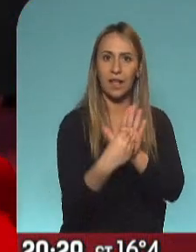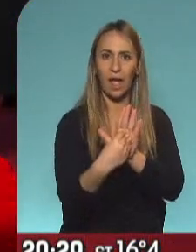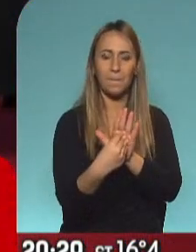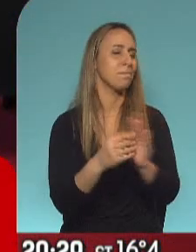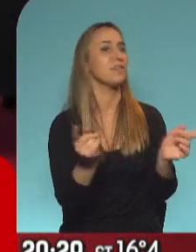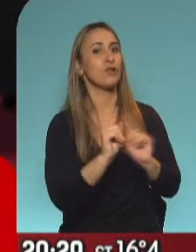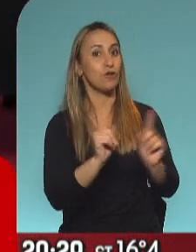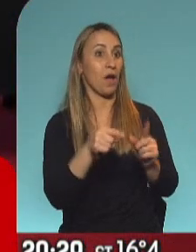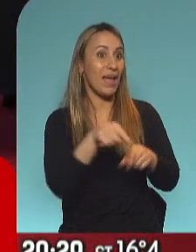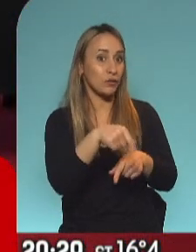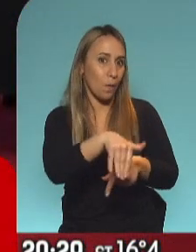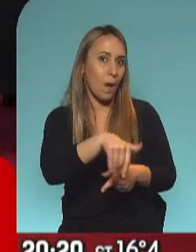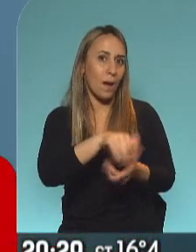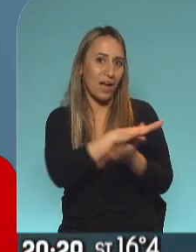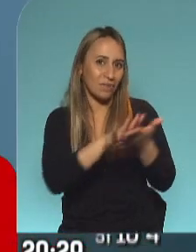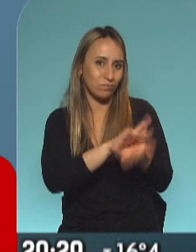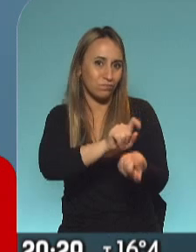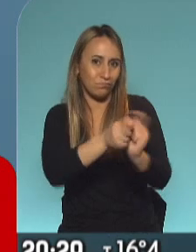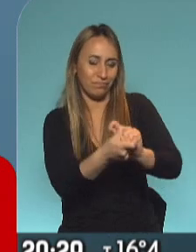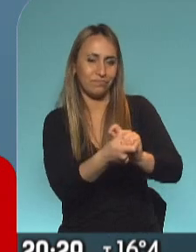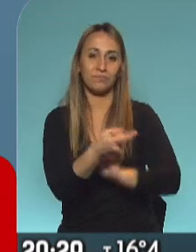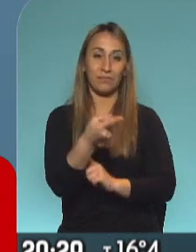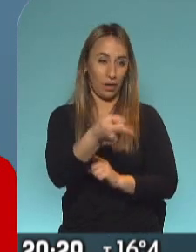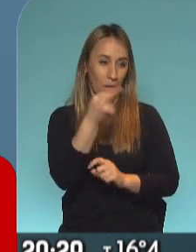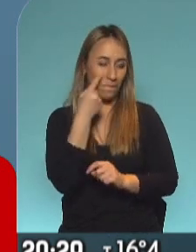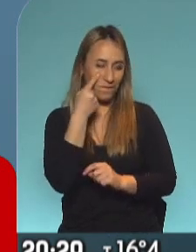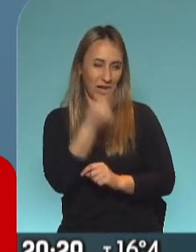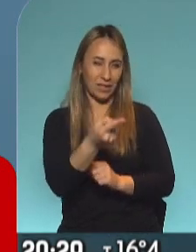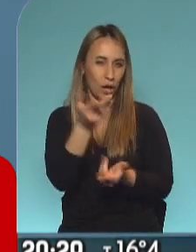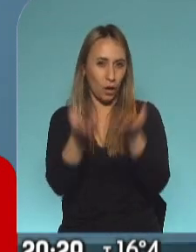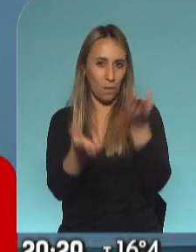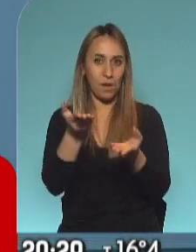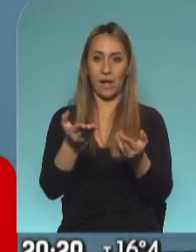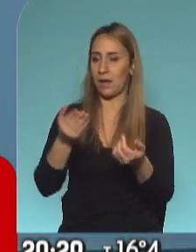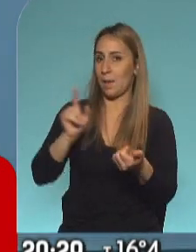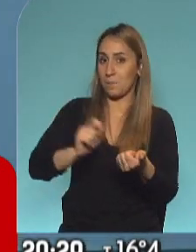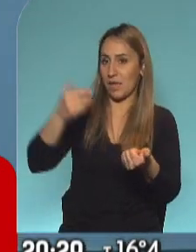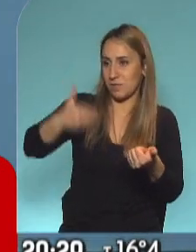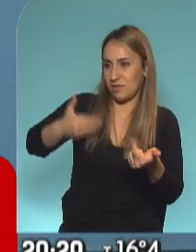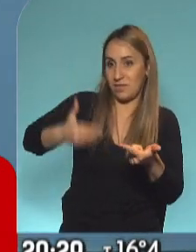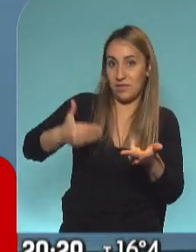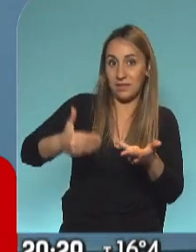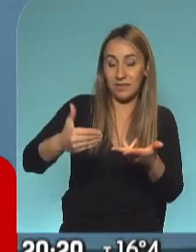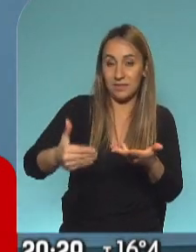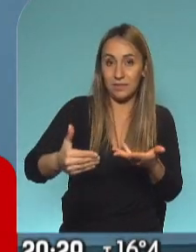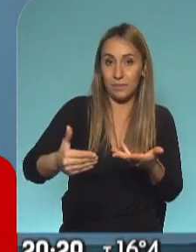se corrige. Si ustedes se fijan, en los últimos tiempos, cuando aparecían una cantidad mayor